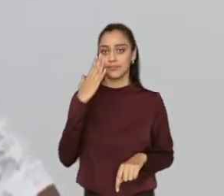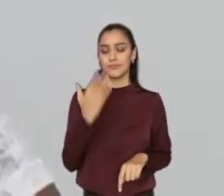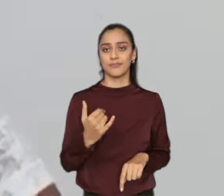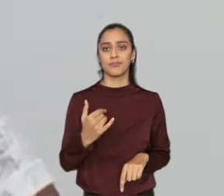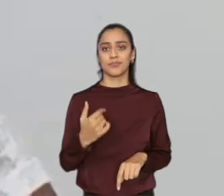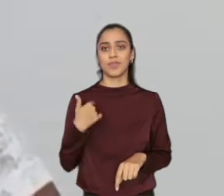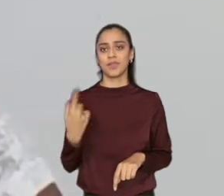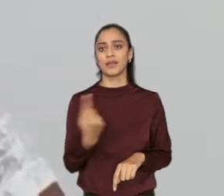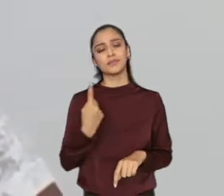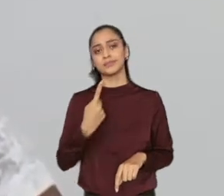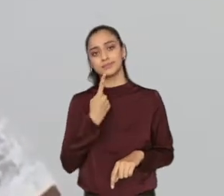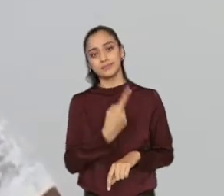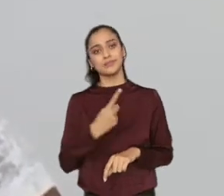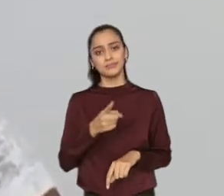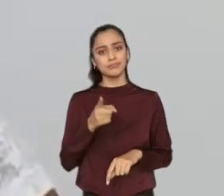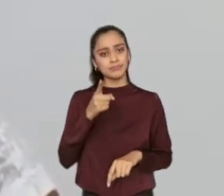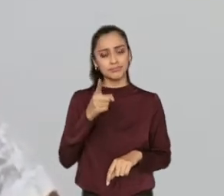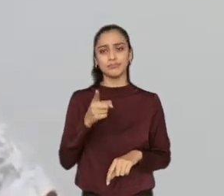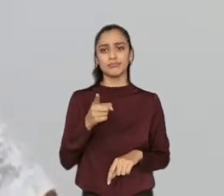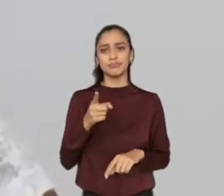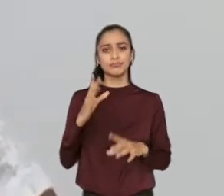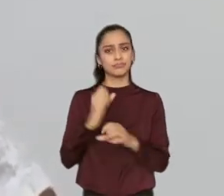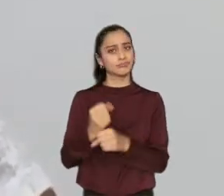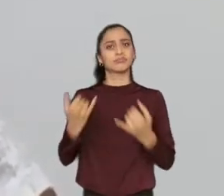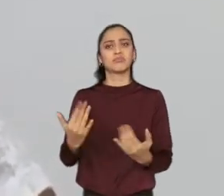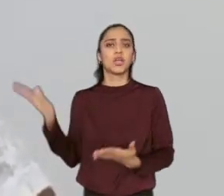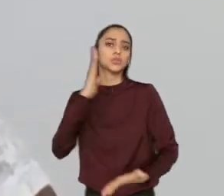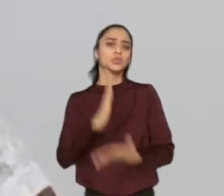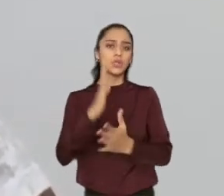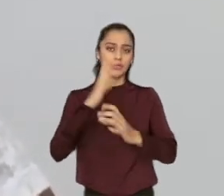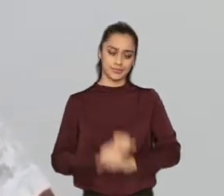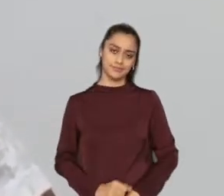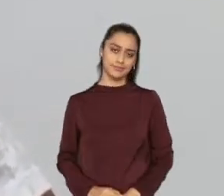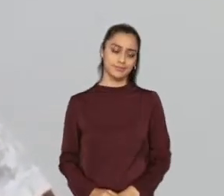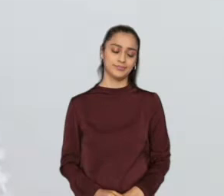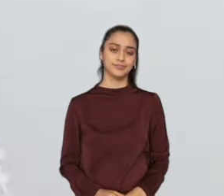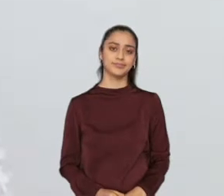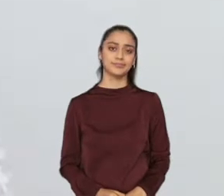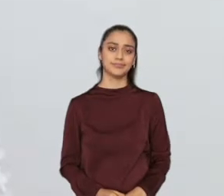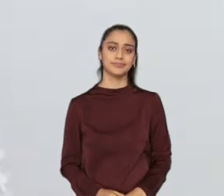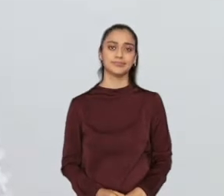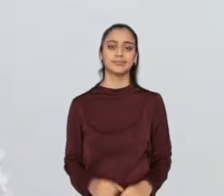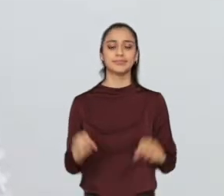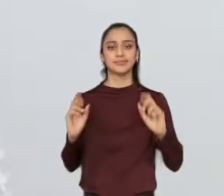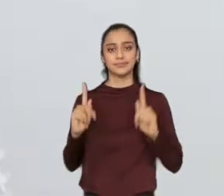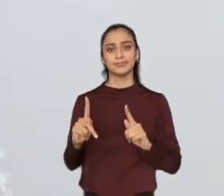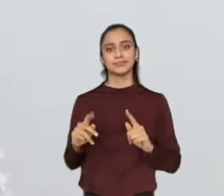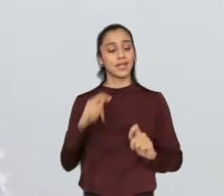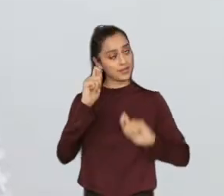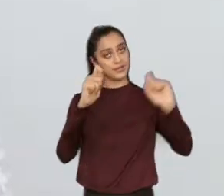Porque si, yo siempre he dicho que si tú no lo haces ahora, nunca lo vas a hacer. okay,